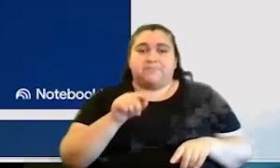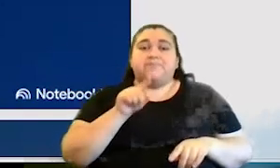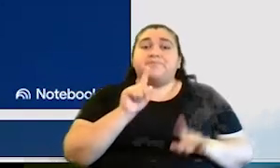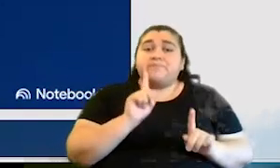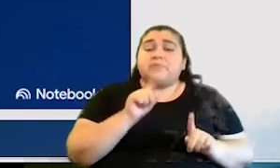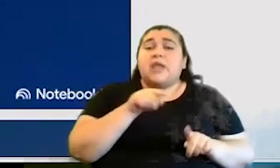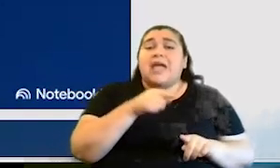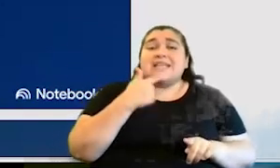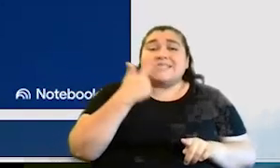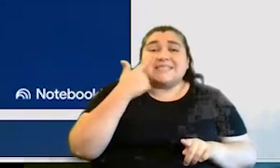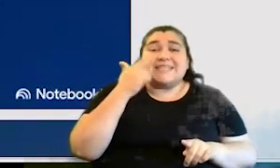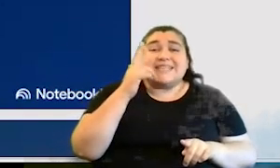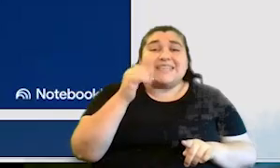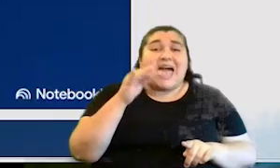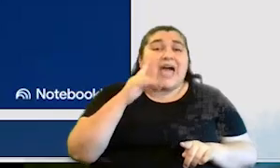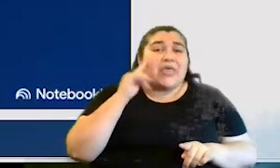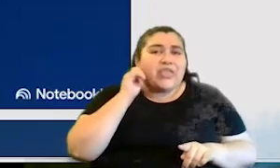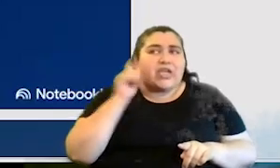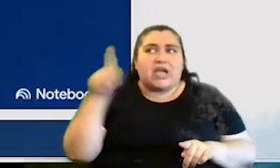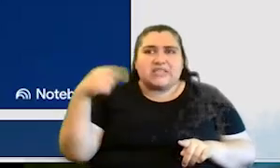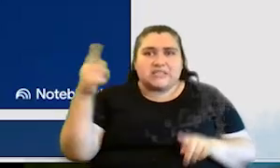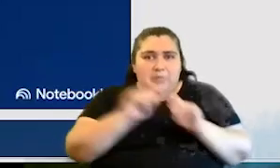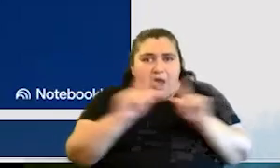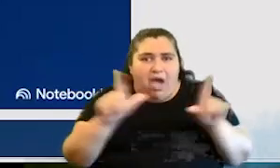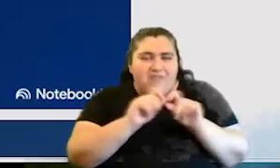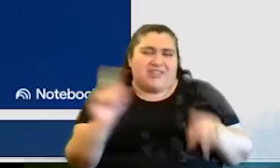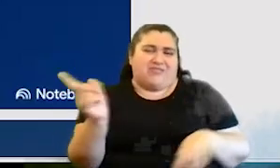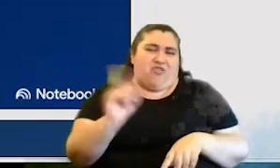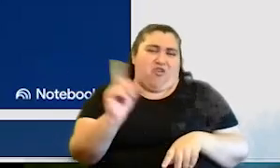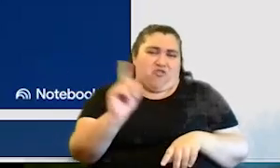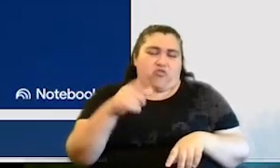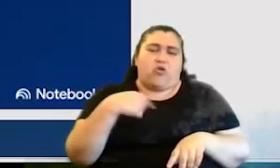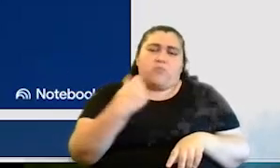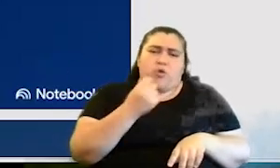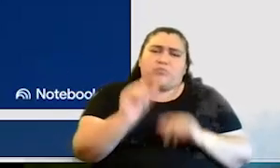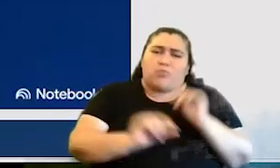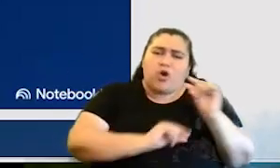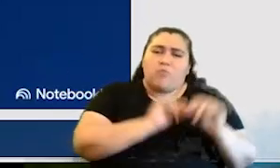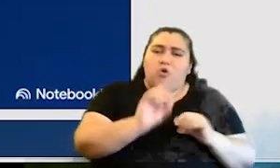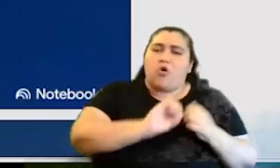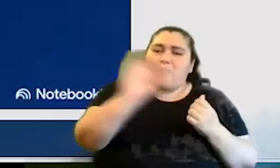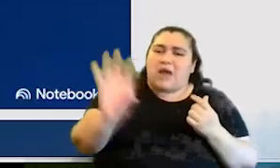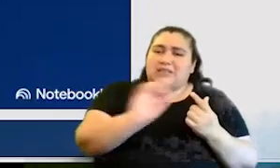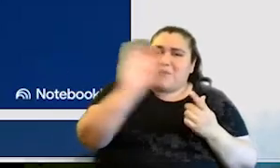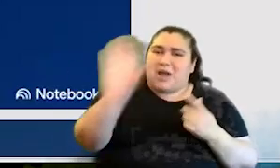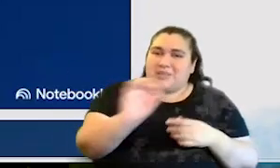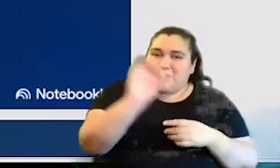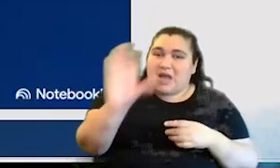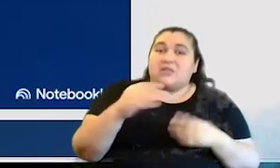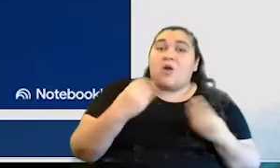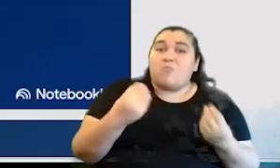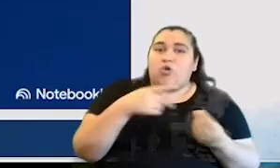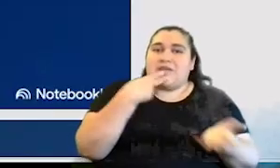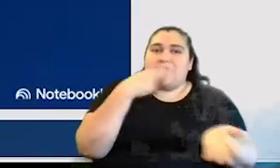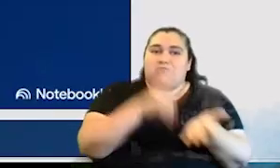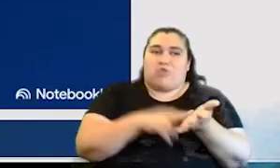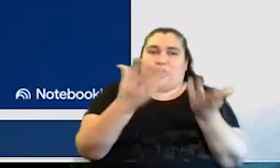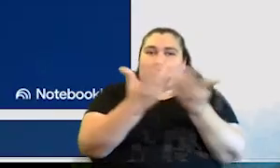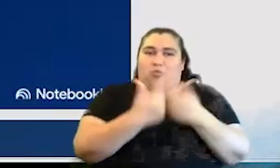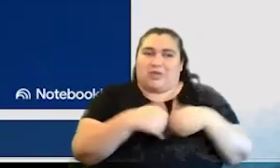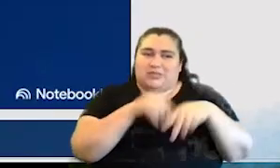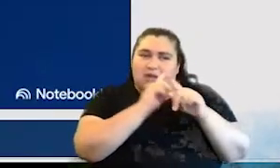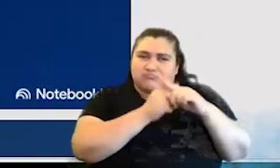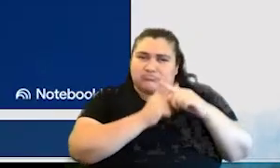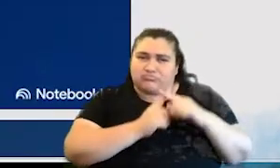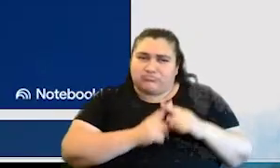CIRADIJ, cuanto antes vayan presentando las deducciones, mejor, porque esto ya impacta en la determinación de su impuesto y ya puede ir